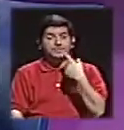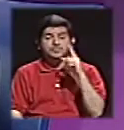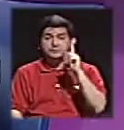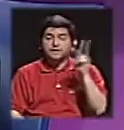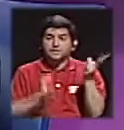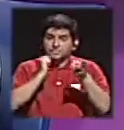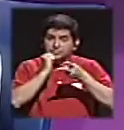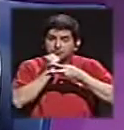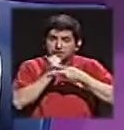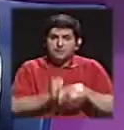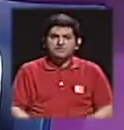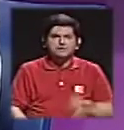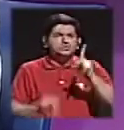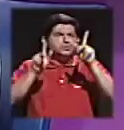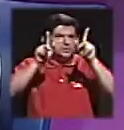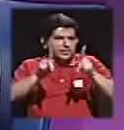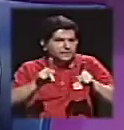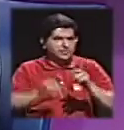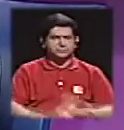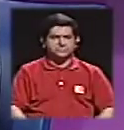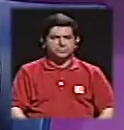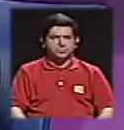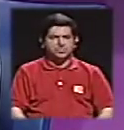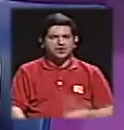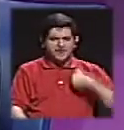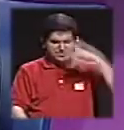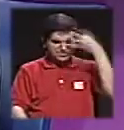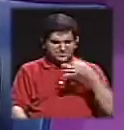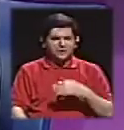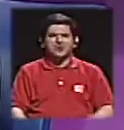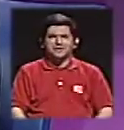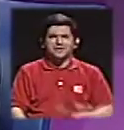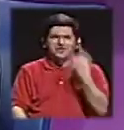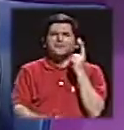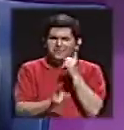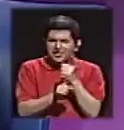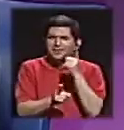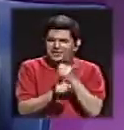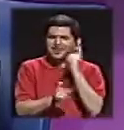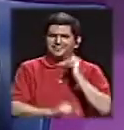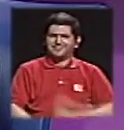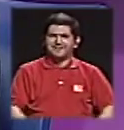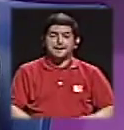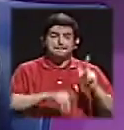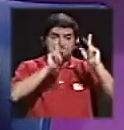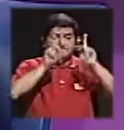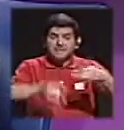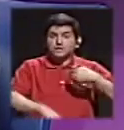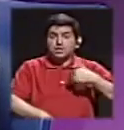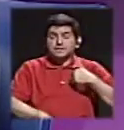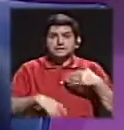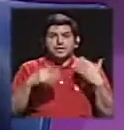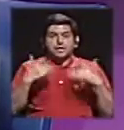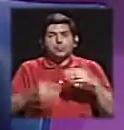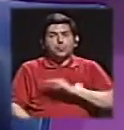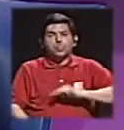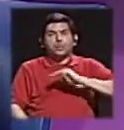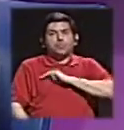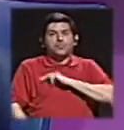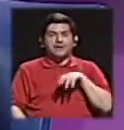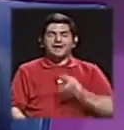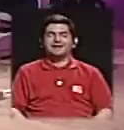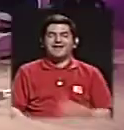una vez alguna persona, me parece que muy atinadamente, que hay gente que tiene tanta moral que se